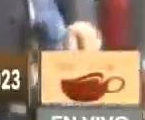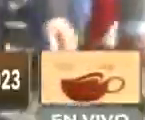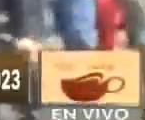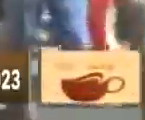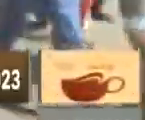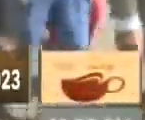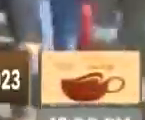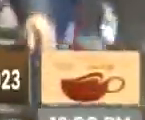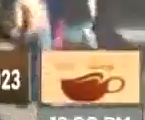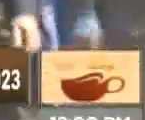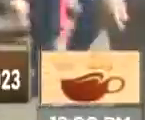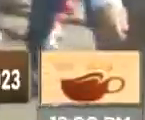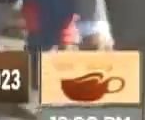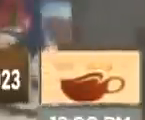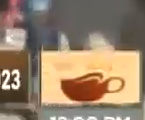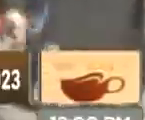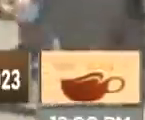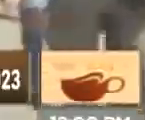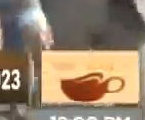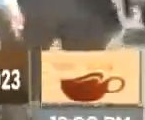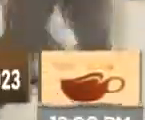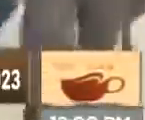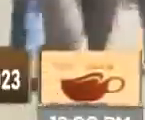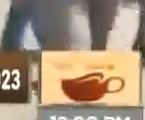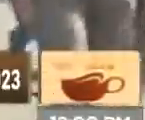el inicio del periodo de sesiones del año